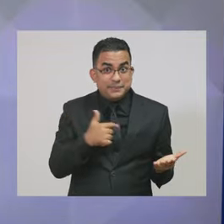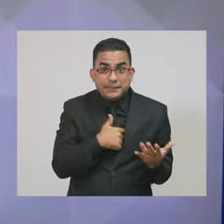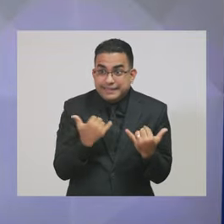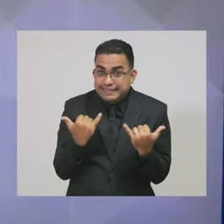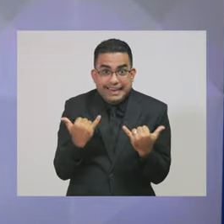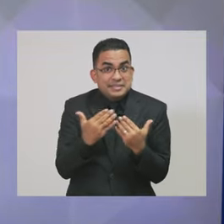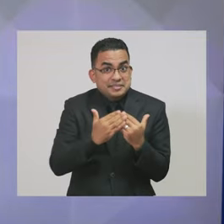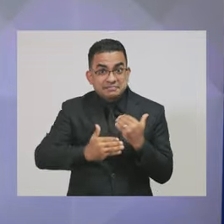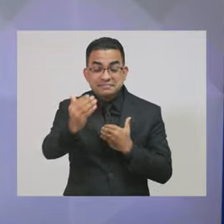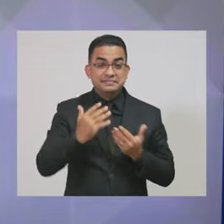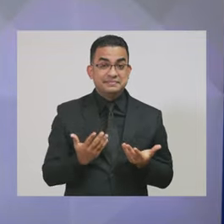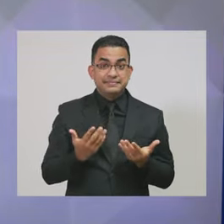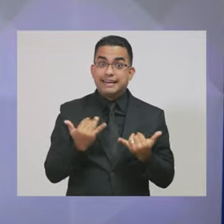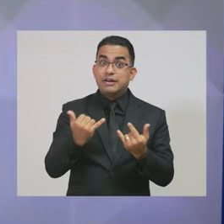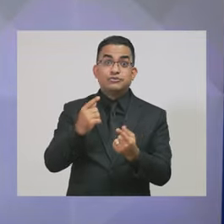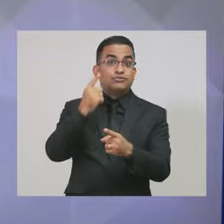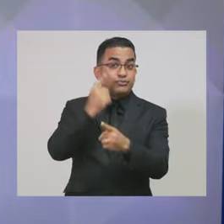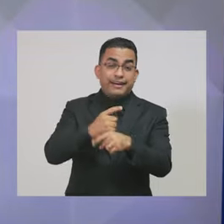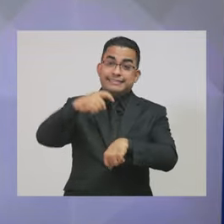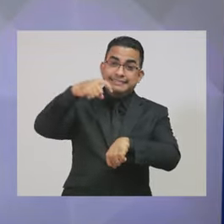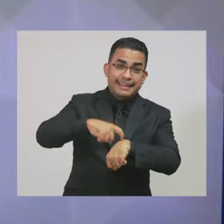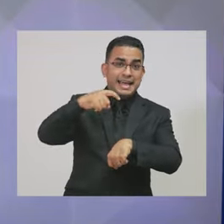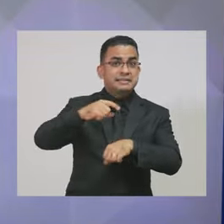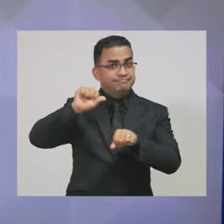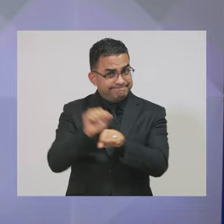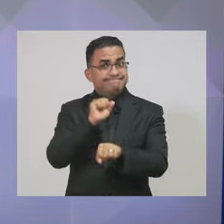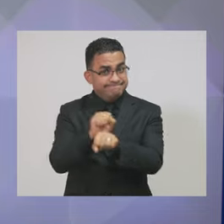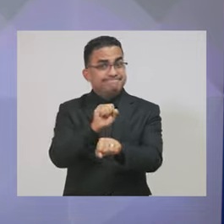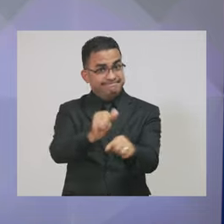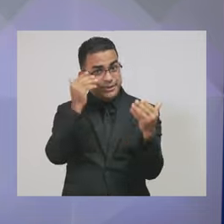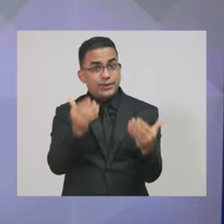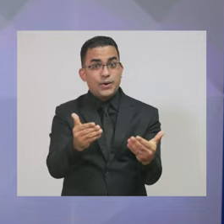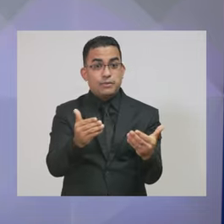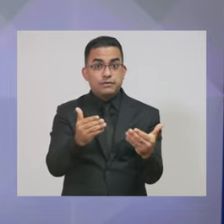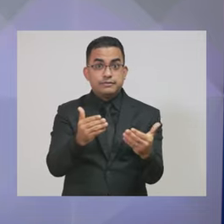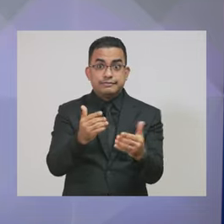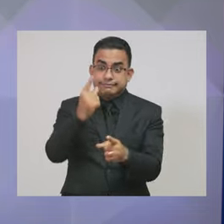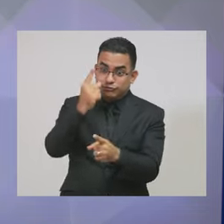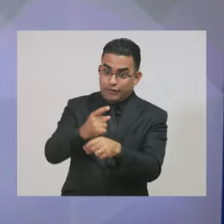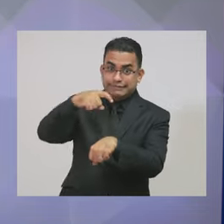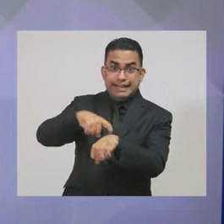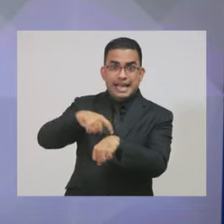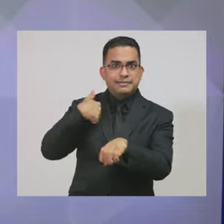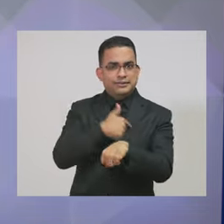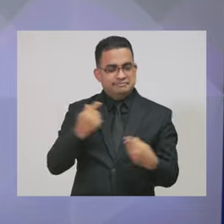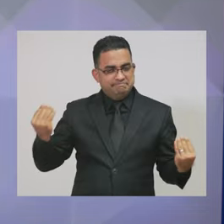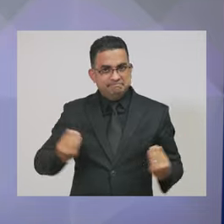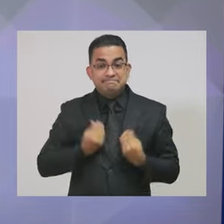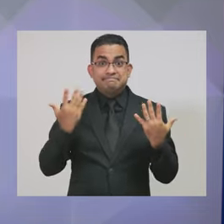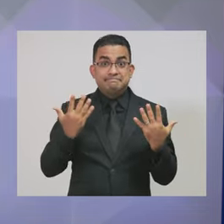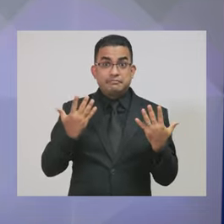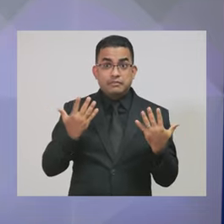somos ahora no hay un momento perfecto para trabajar por lo que queremos no hay un momento perfecto para empezar a ser